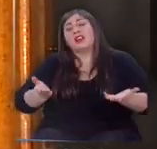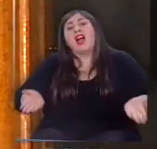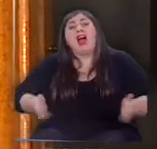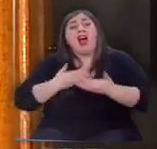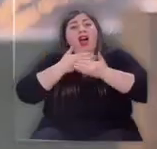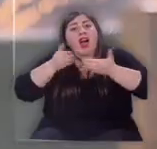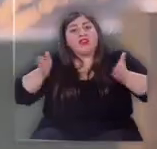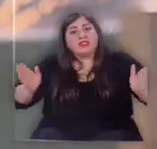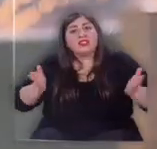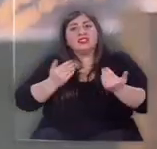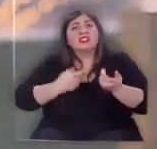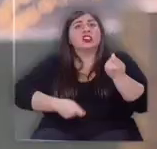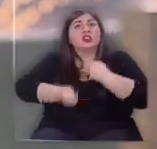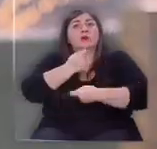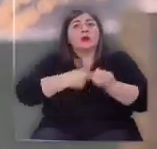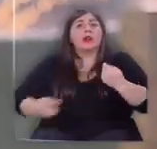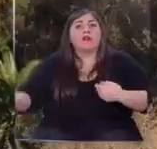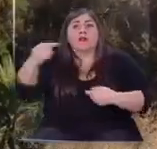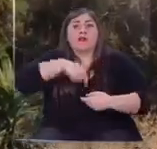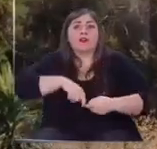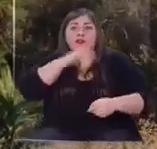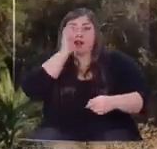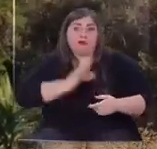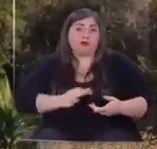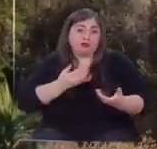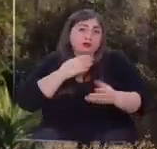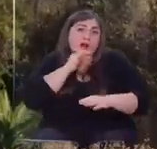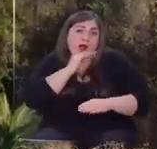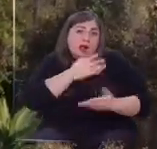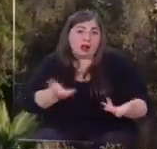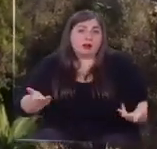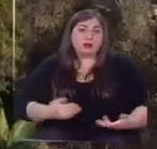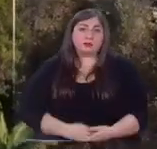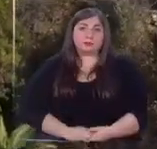necesitamos que el comercio pueda volver a funcionar.